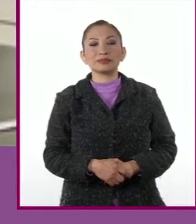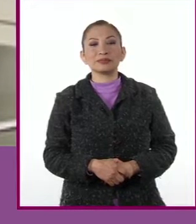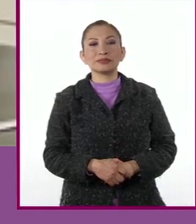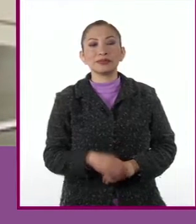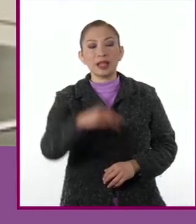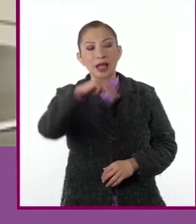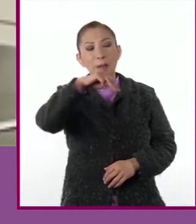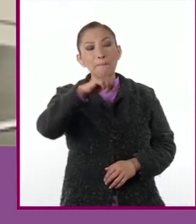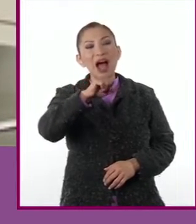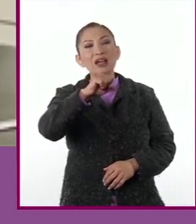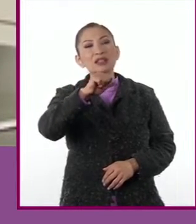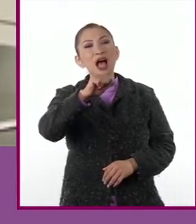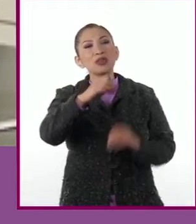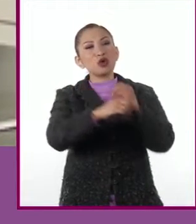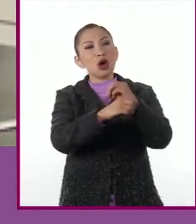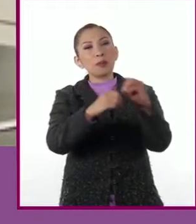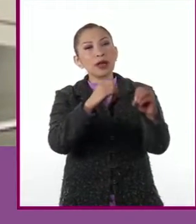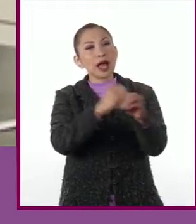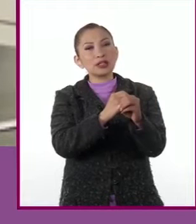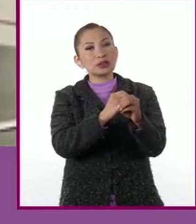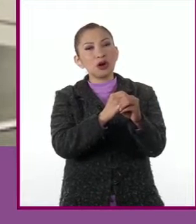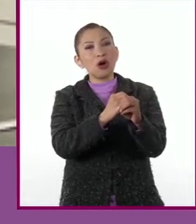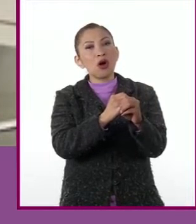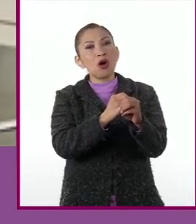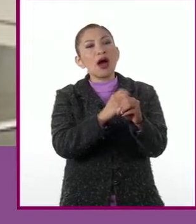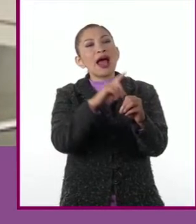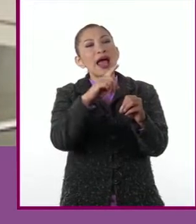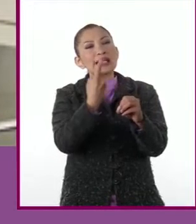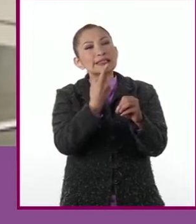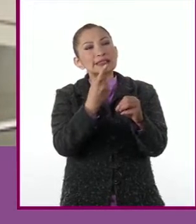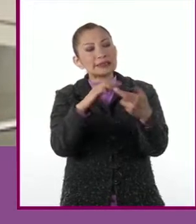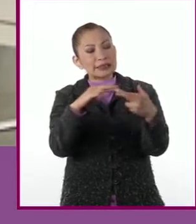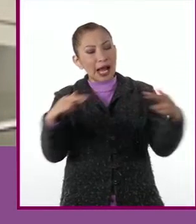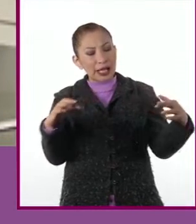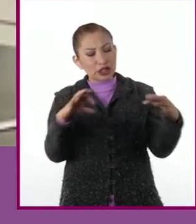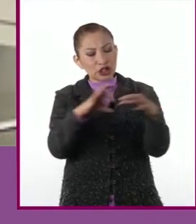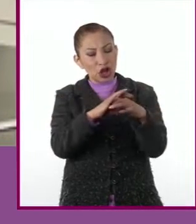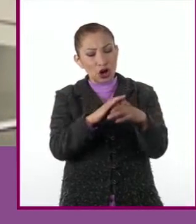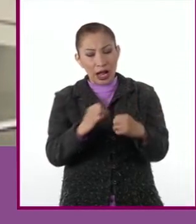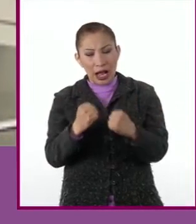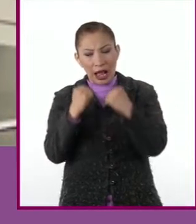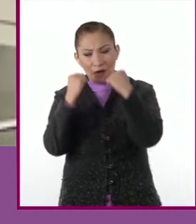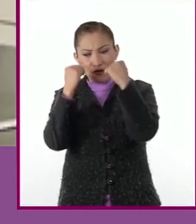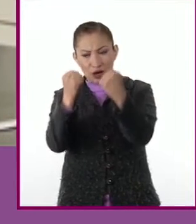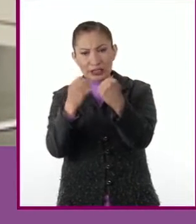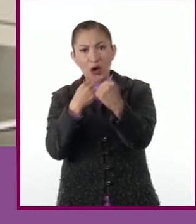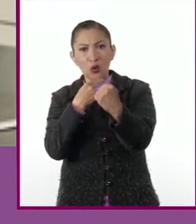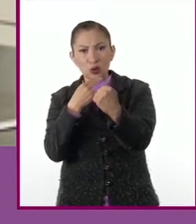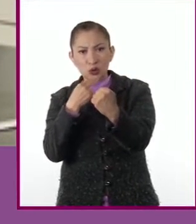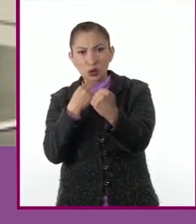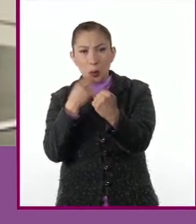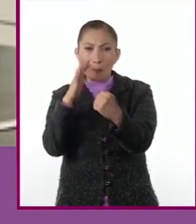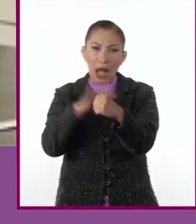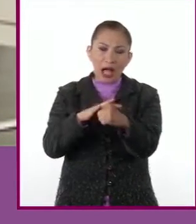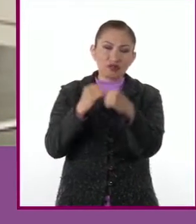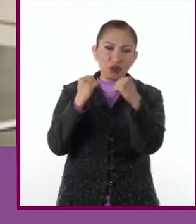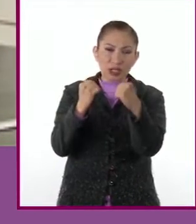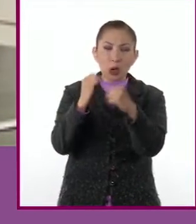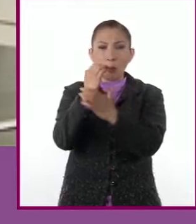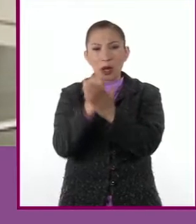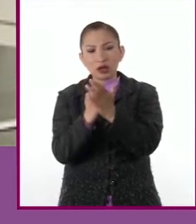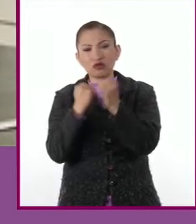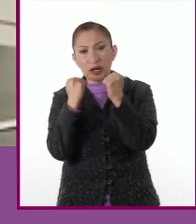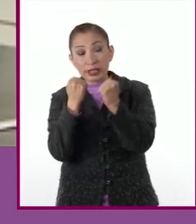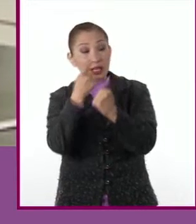La masa de un cuerpo actúa entonces como la relación entre la fuerza que se aplica y su